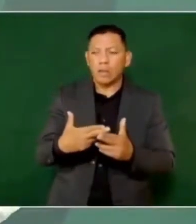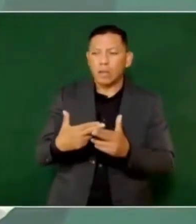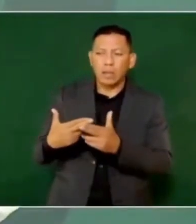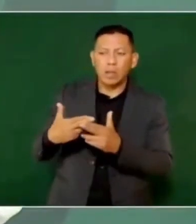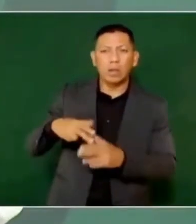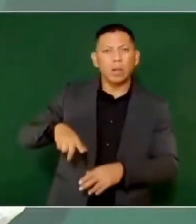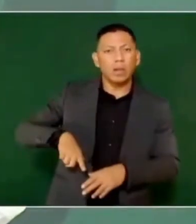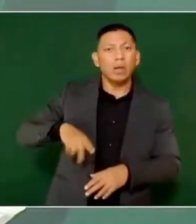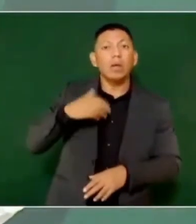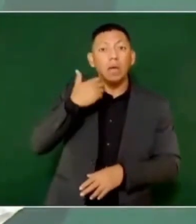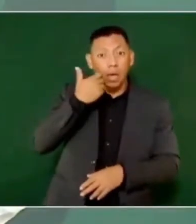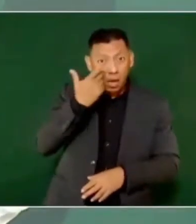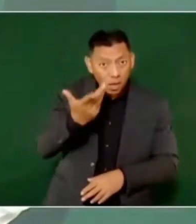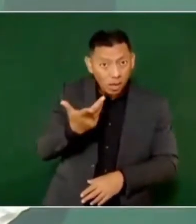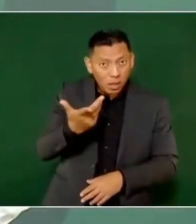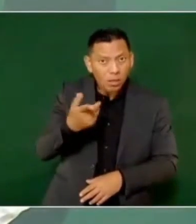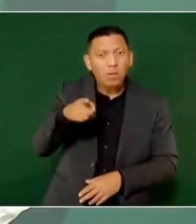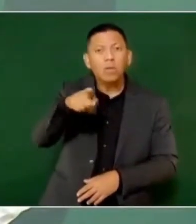¿Ustedes qué opinan?